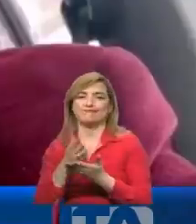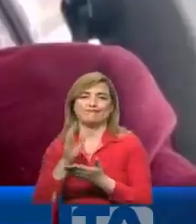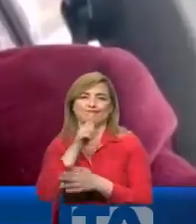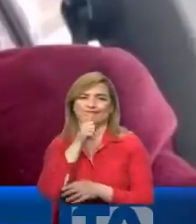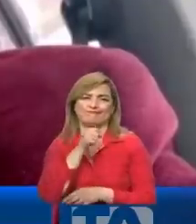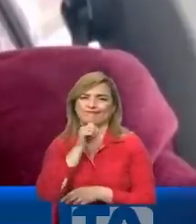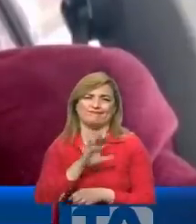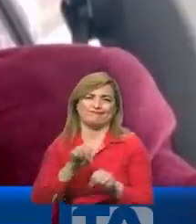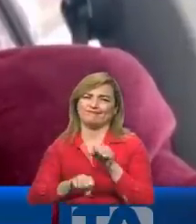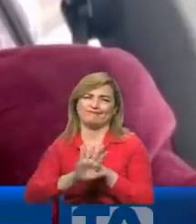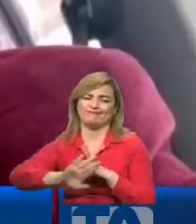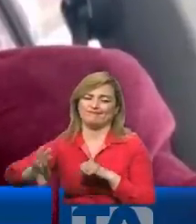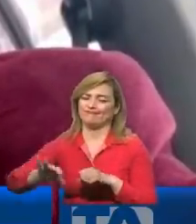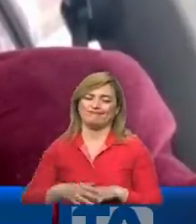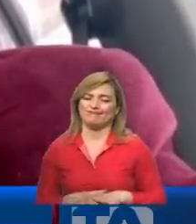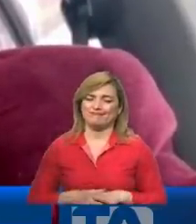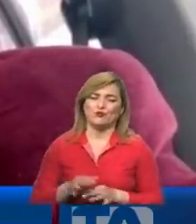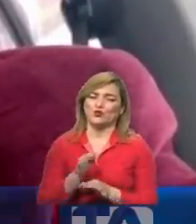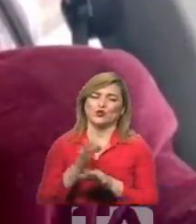circular. Hay buses que ya no